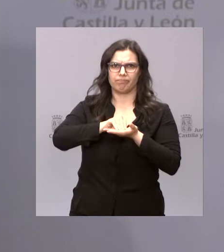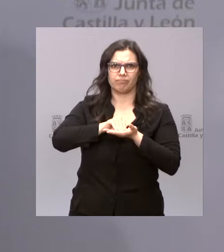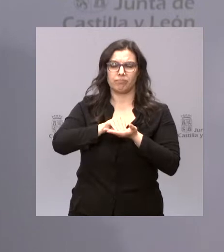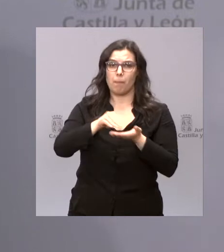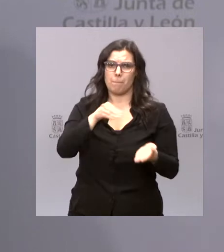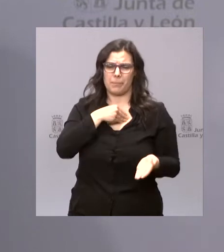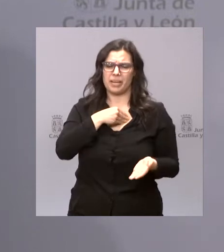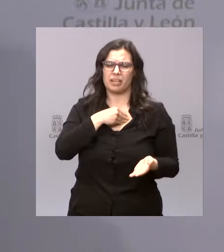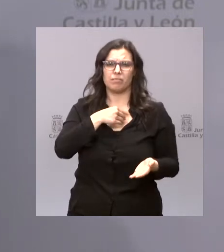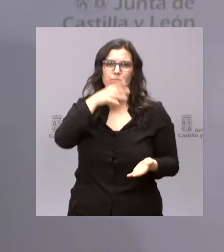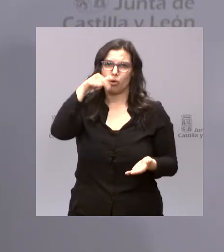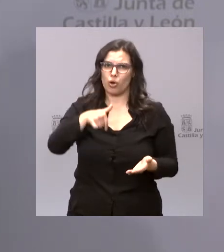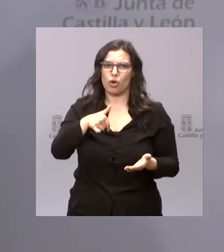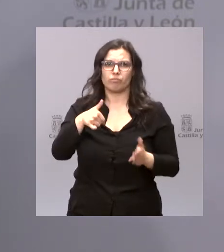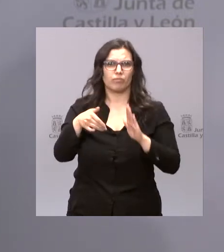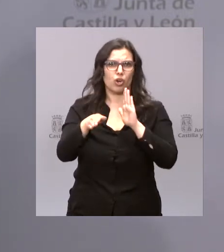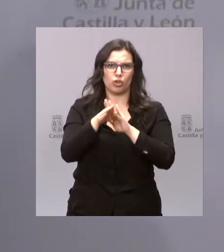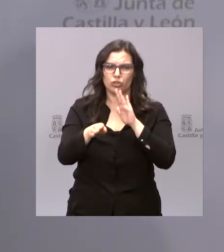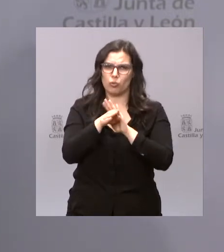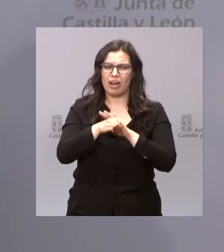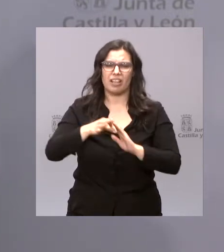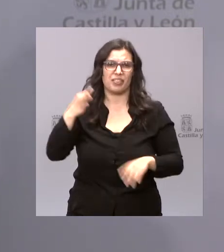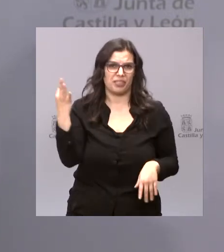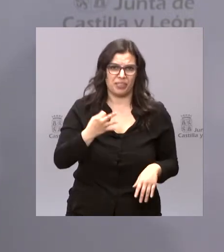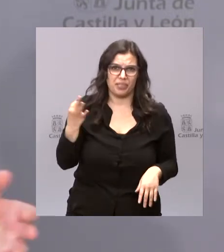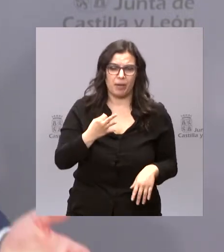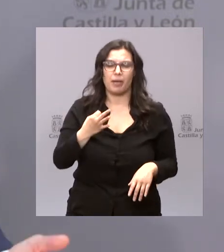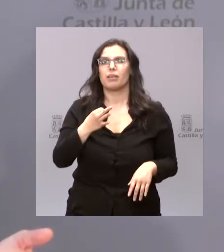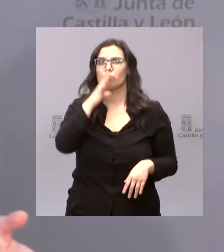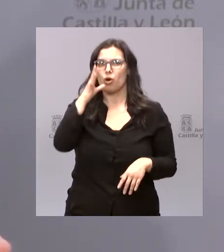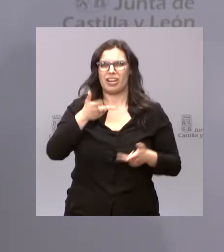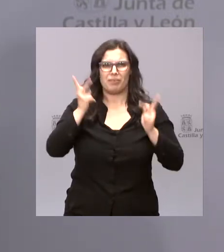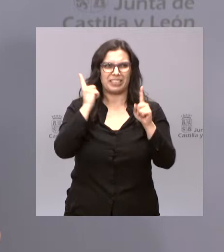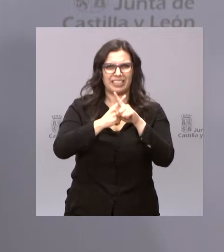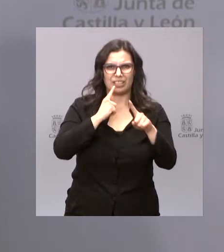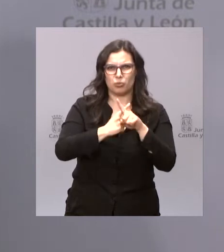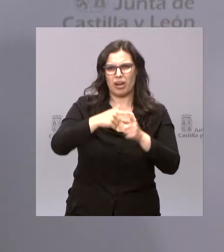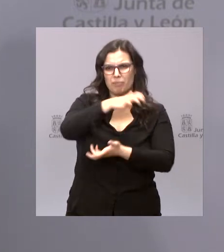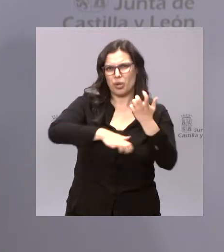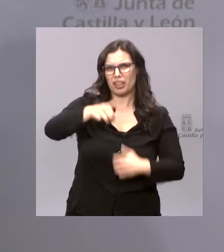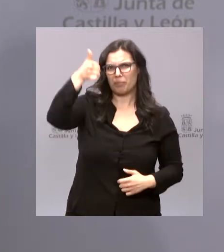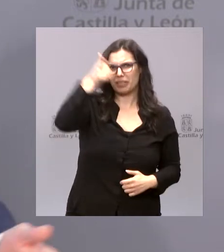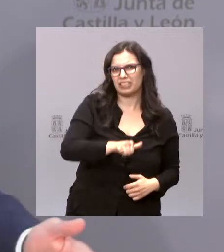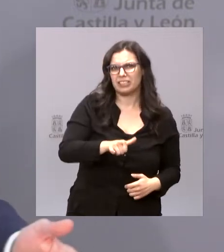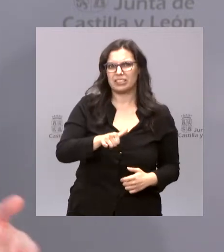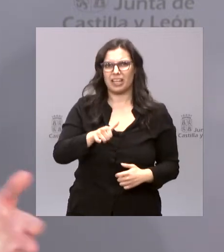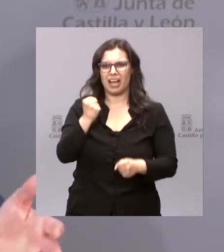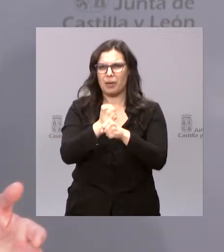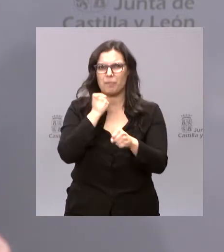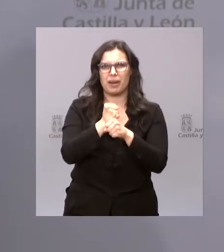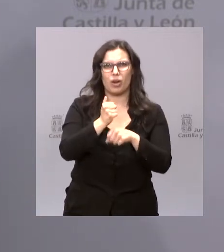siguen refiriendo hoy a demasiados ámbitos, contra la libertad sexual, la violencia machista, el empleo,